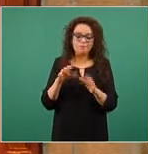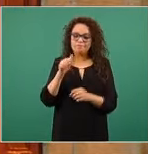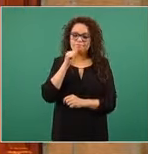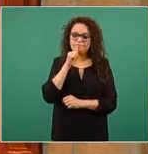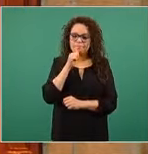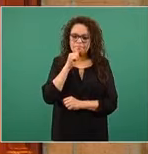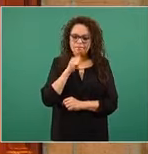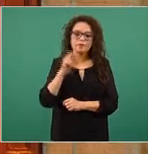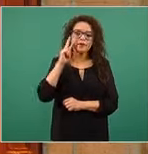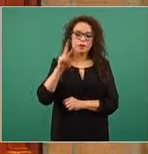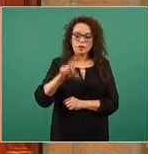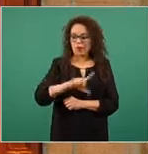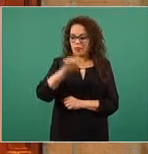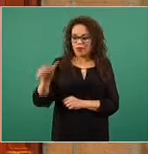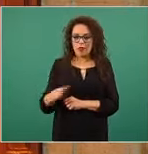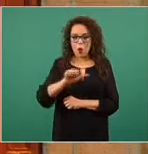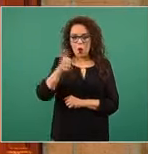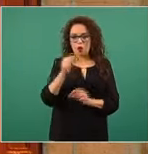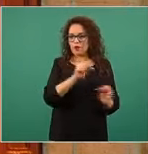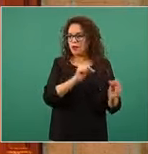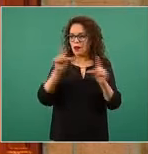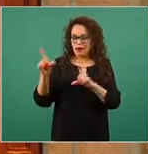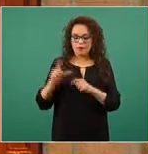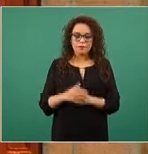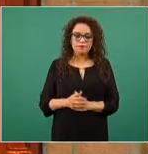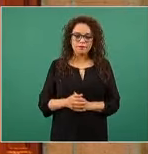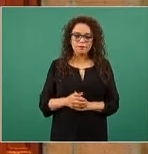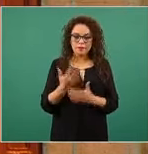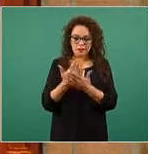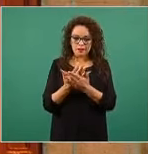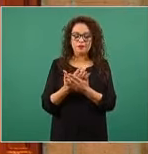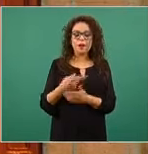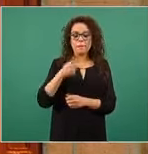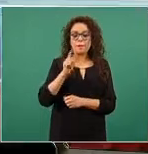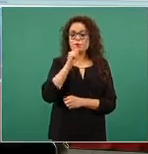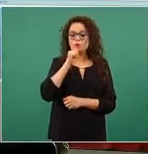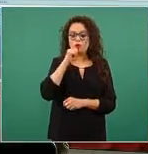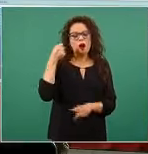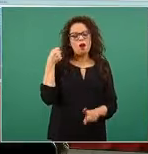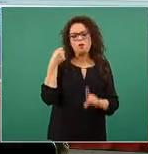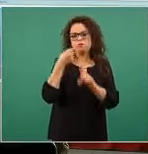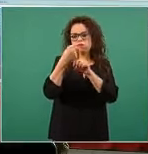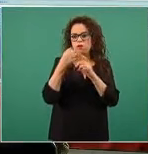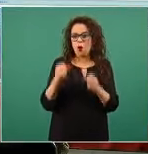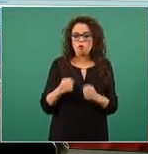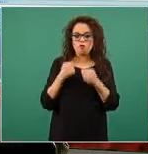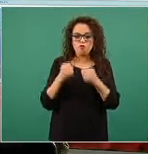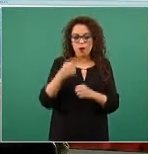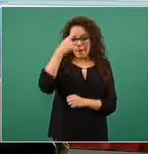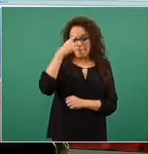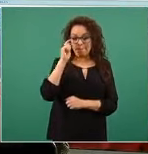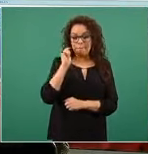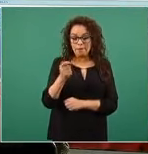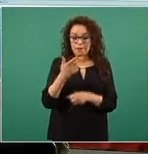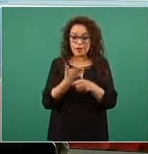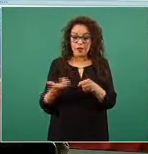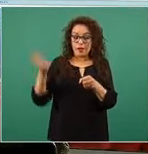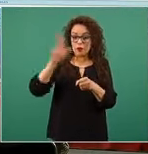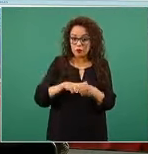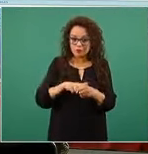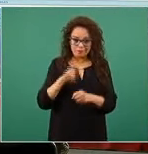siguiente diapositiva, todavía no tenemos un cambio o un impacto en el comportamiento hospitalario. Cuando hablamos